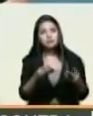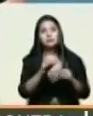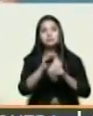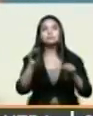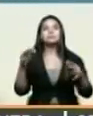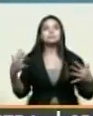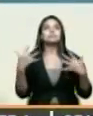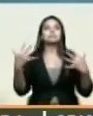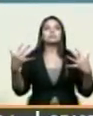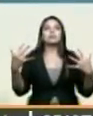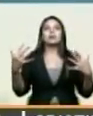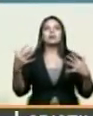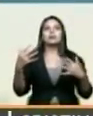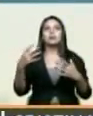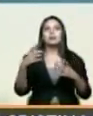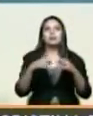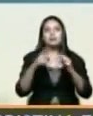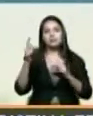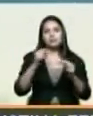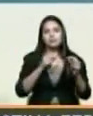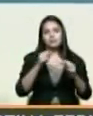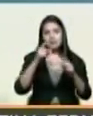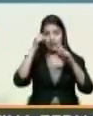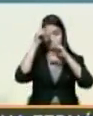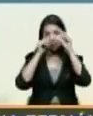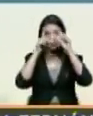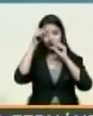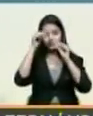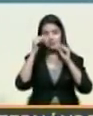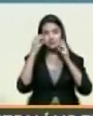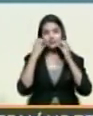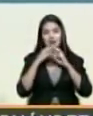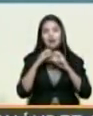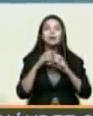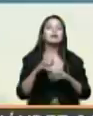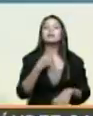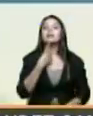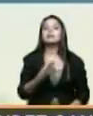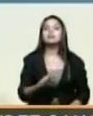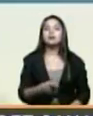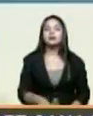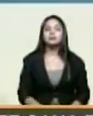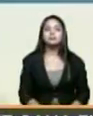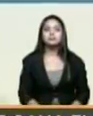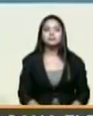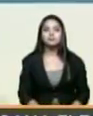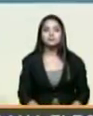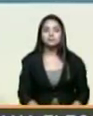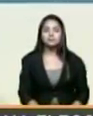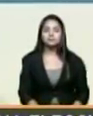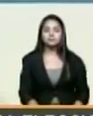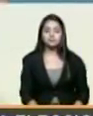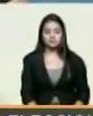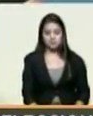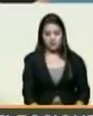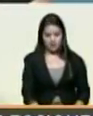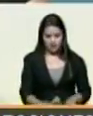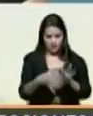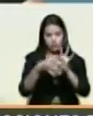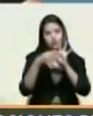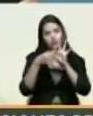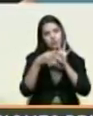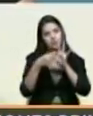brillar más la estrella de nuestro querido Ernesto Che Guevara, cuando el Che Guevara decía y enarbolaba el principio de la